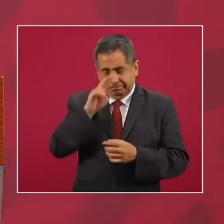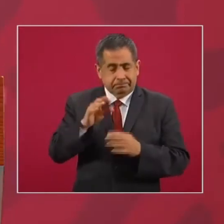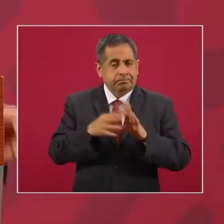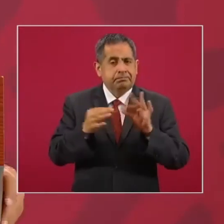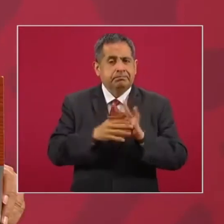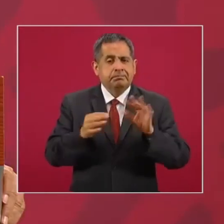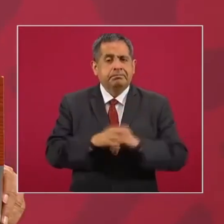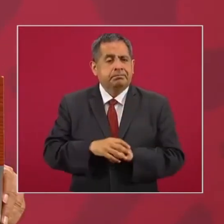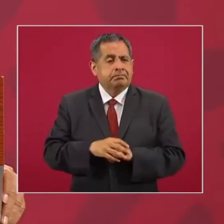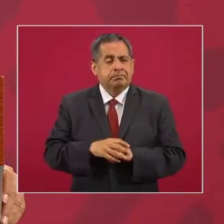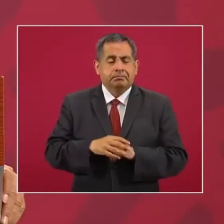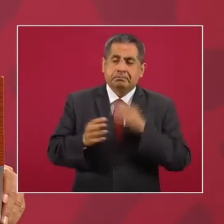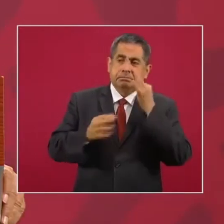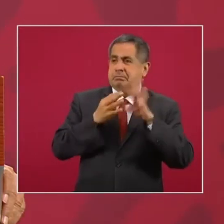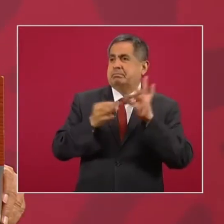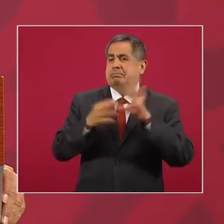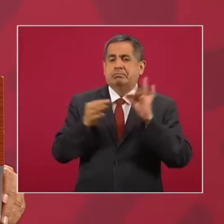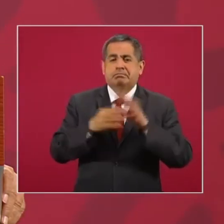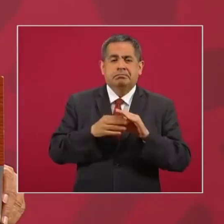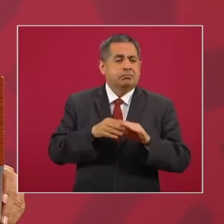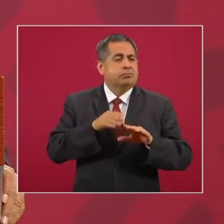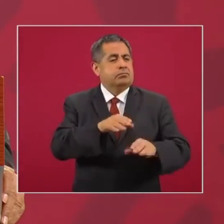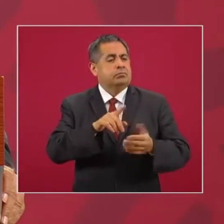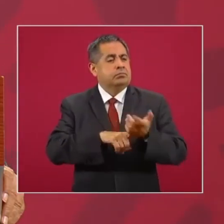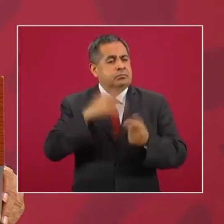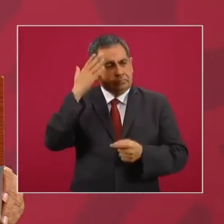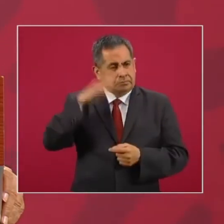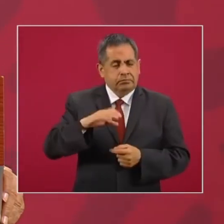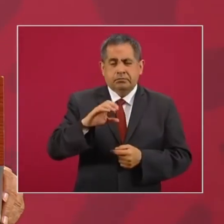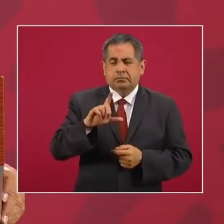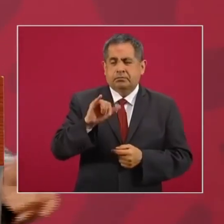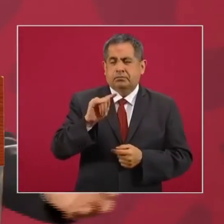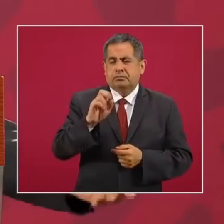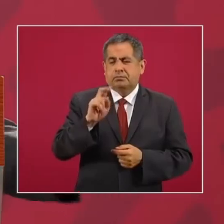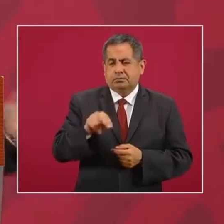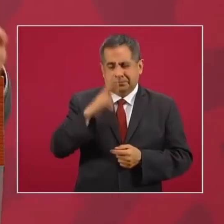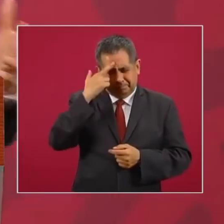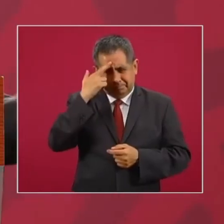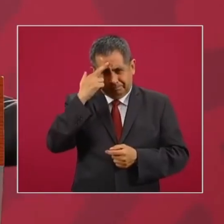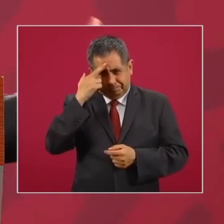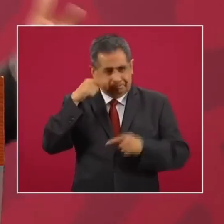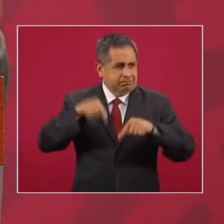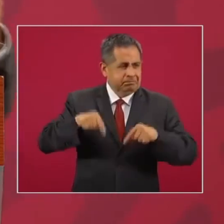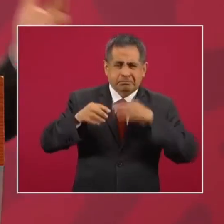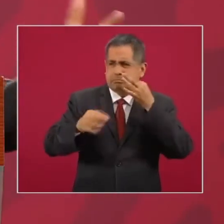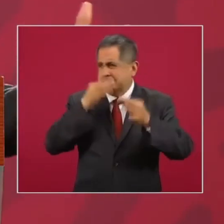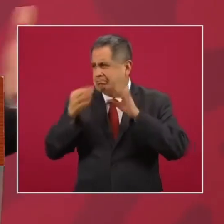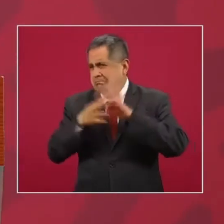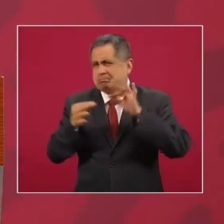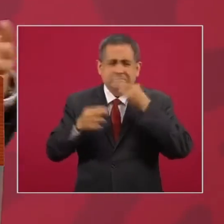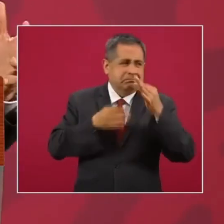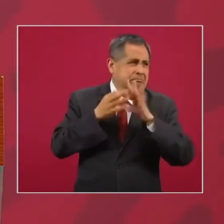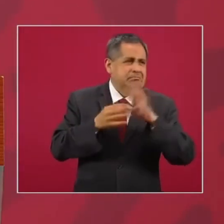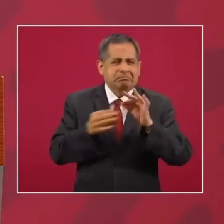favor de la señora Clinton. O sea, aquí, medios de